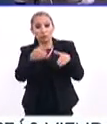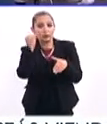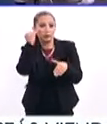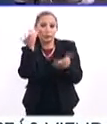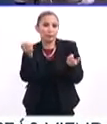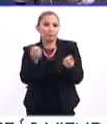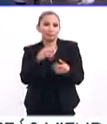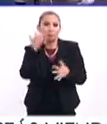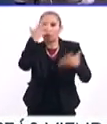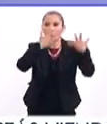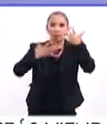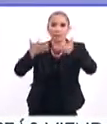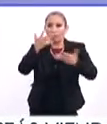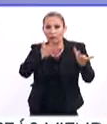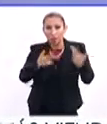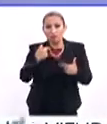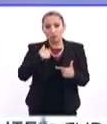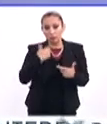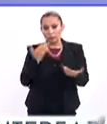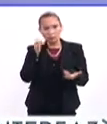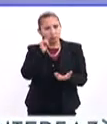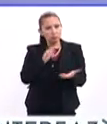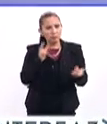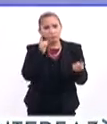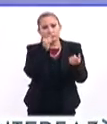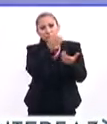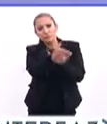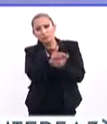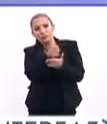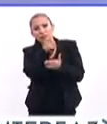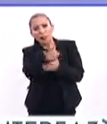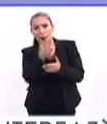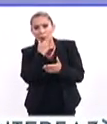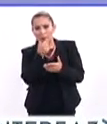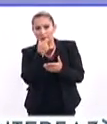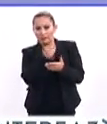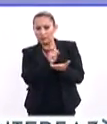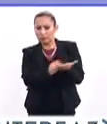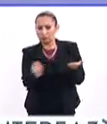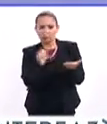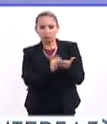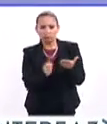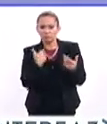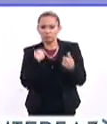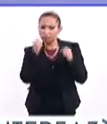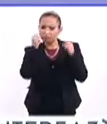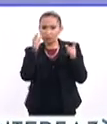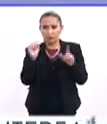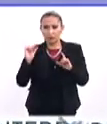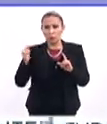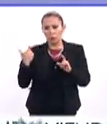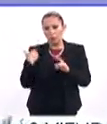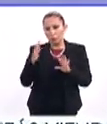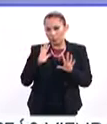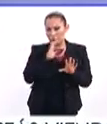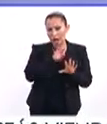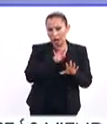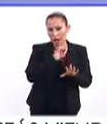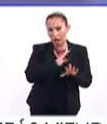estamos un poco perdidos. Entonces yo me acerco siempre a un autor que yo admiro, recientemente estuvo un poco